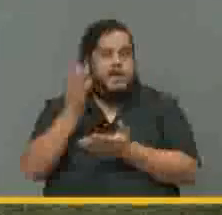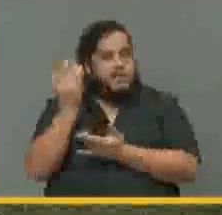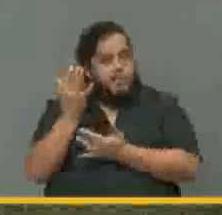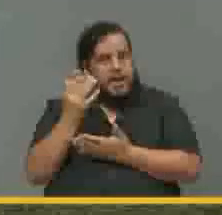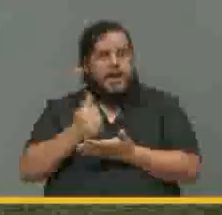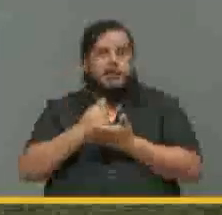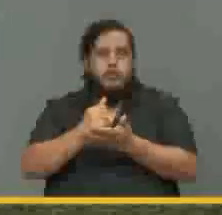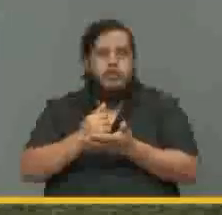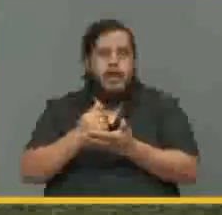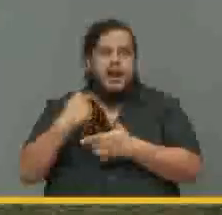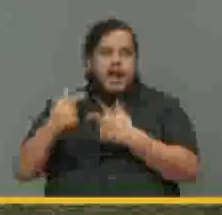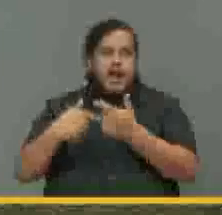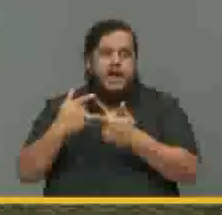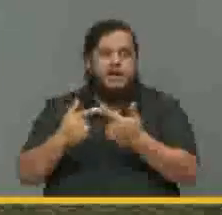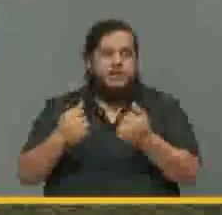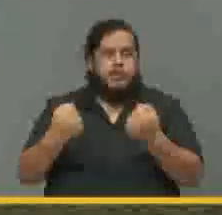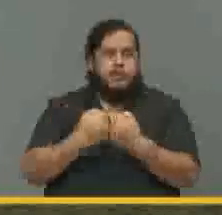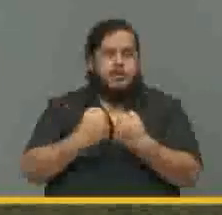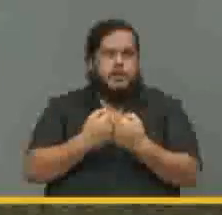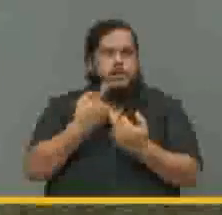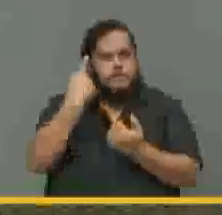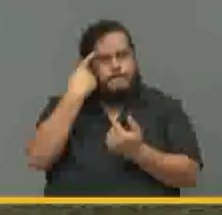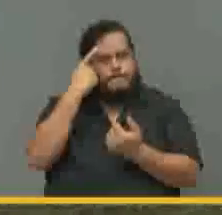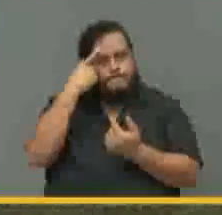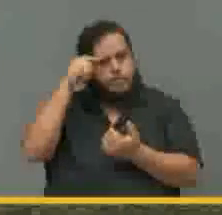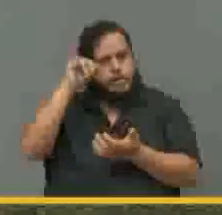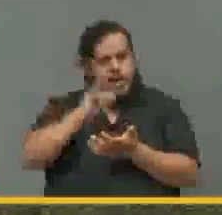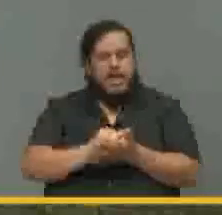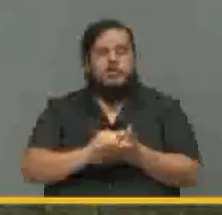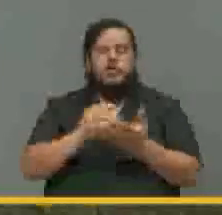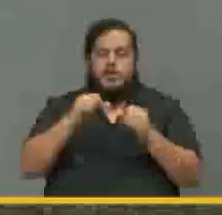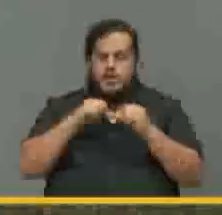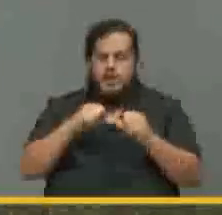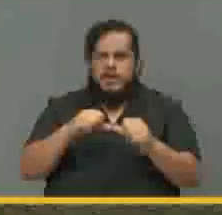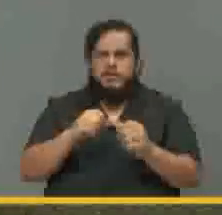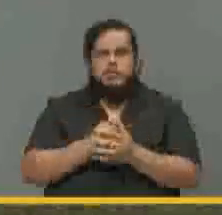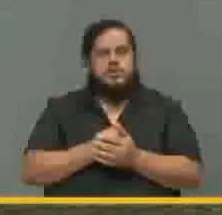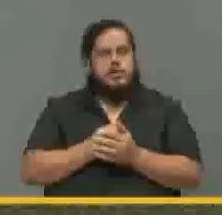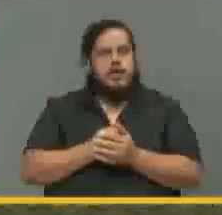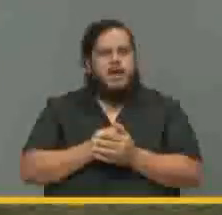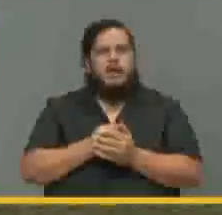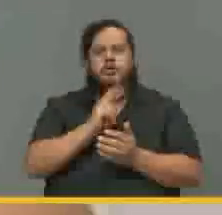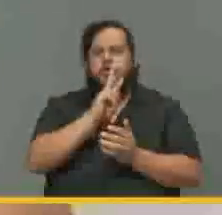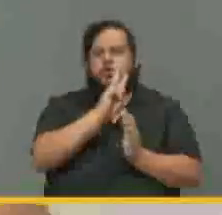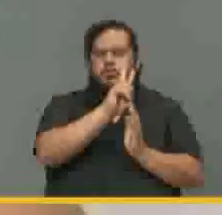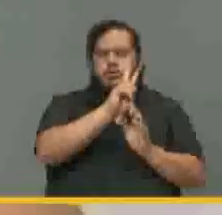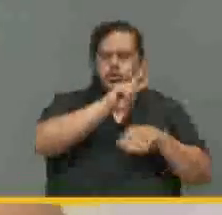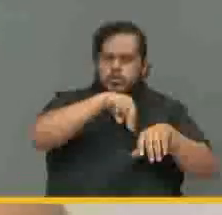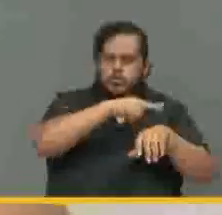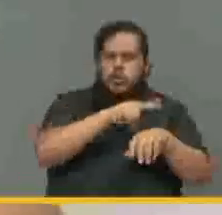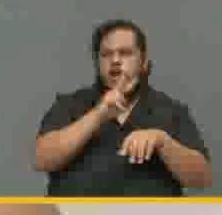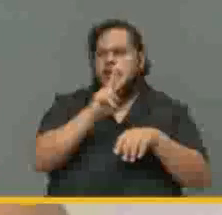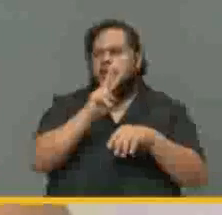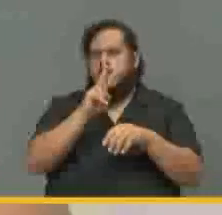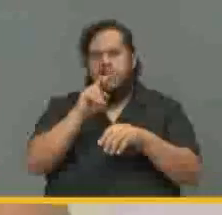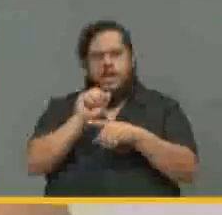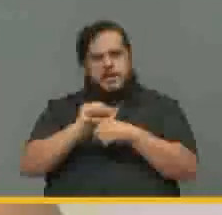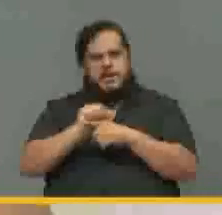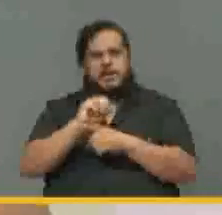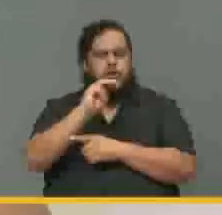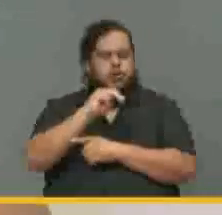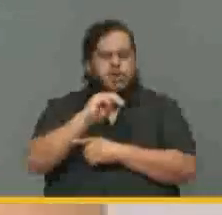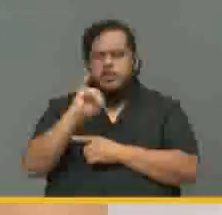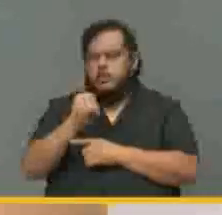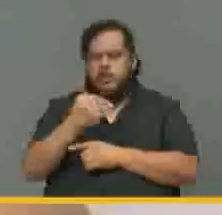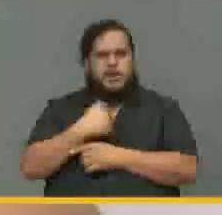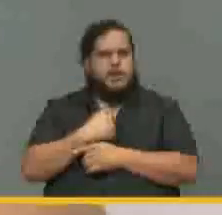es por eso que siguen capacitándose para mejorar. Los árbitros le dedican dos horas y media de entrenamiento todos los días. Los martes y los jueves